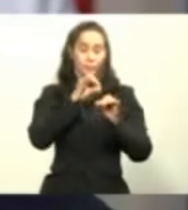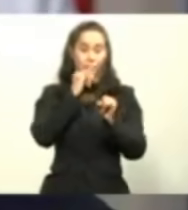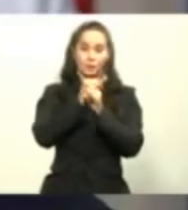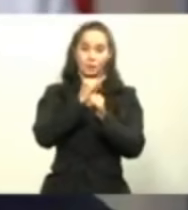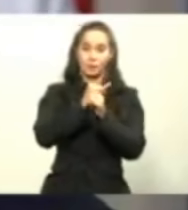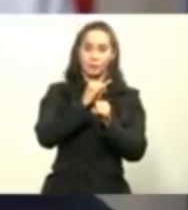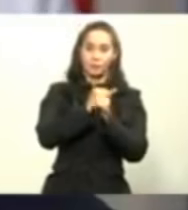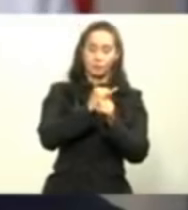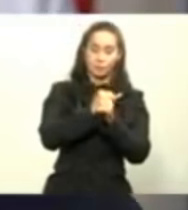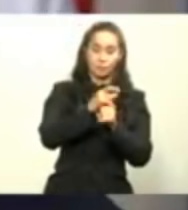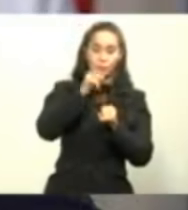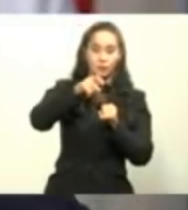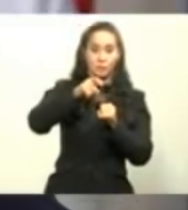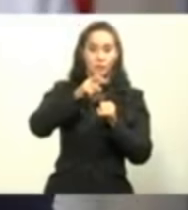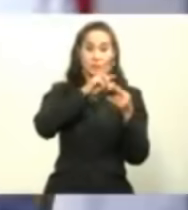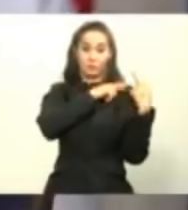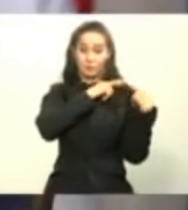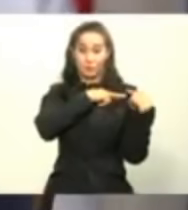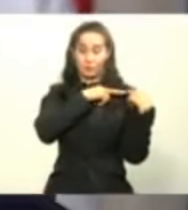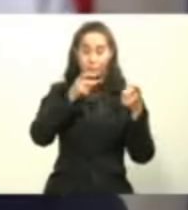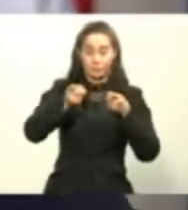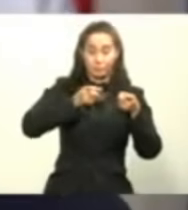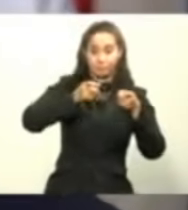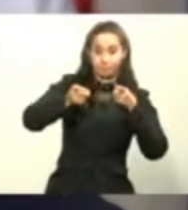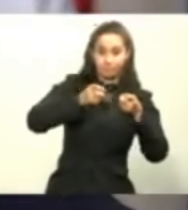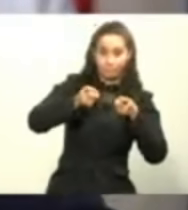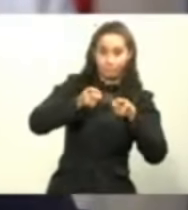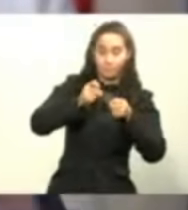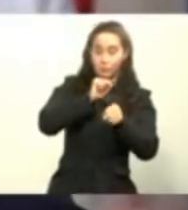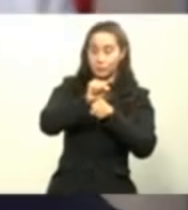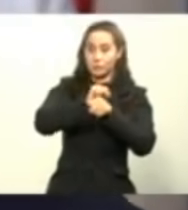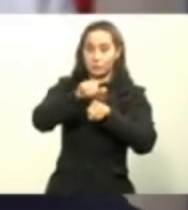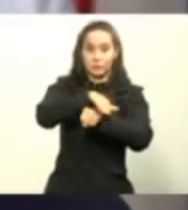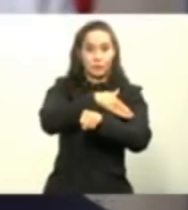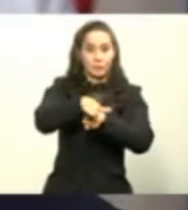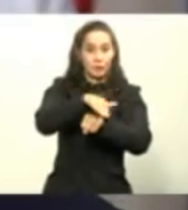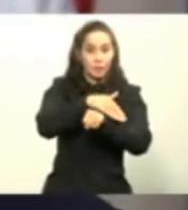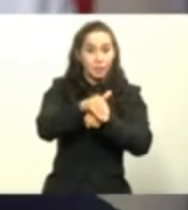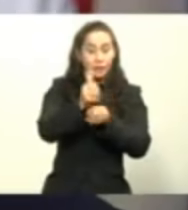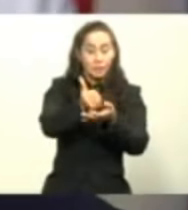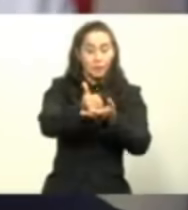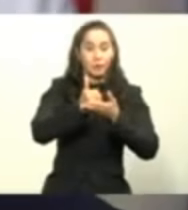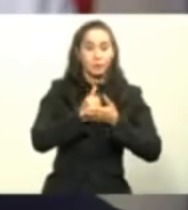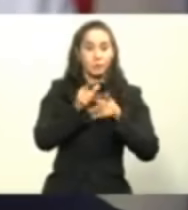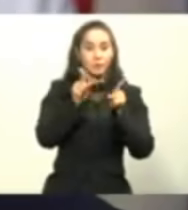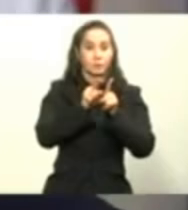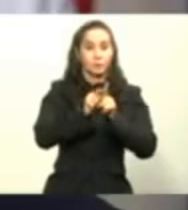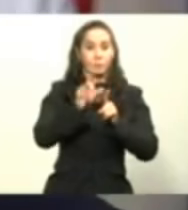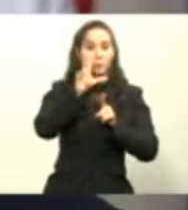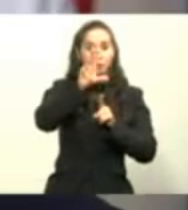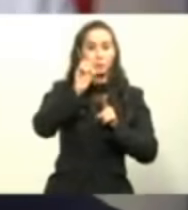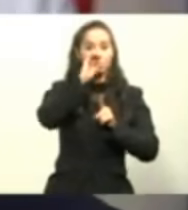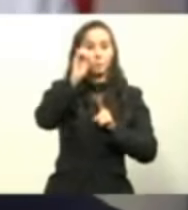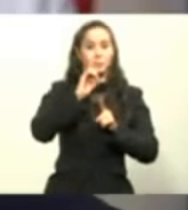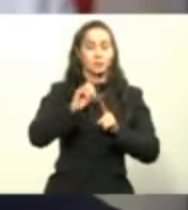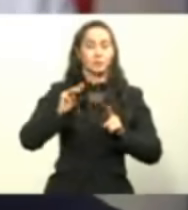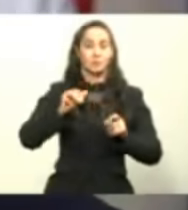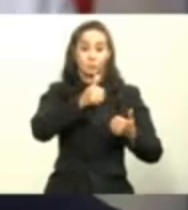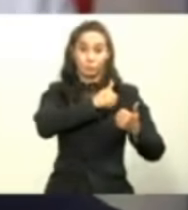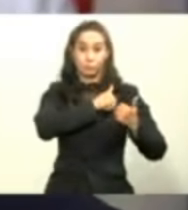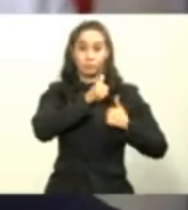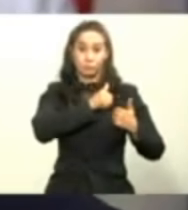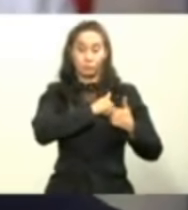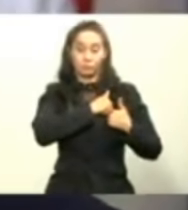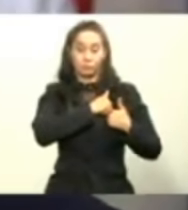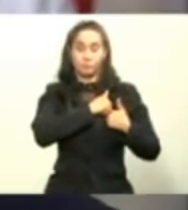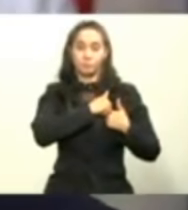principalmente ese control, ha ayudado además en un 30% aproximadamente por los miembros de las Fuerzas